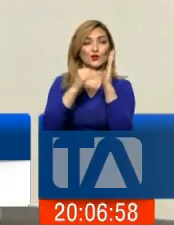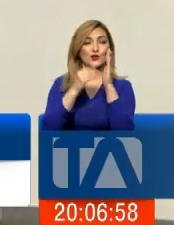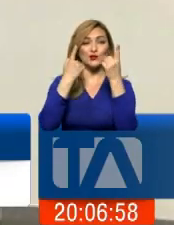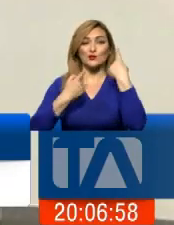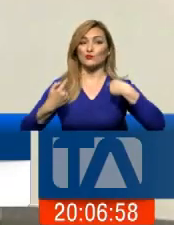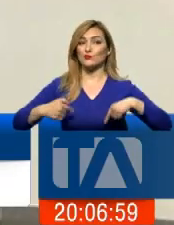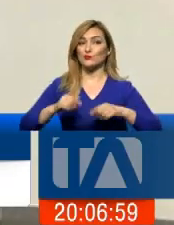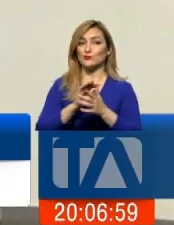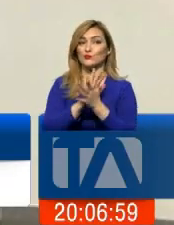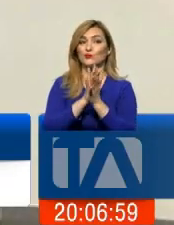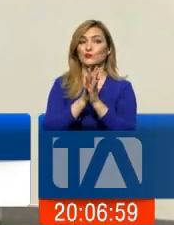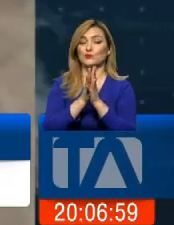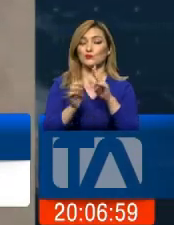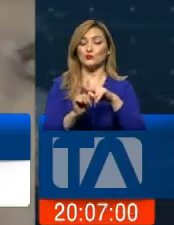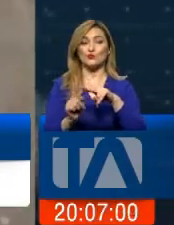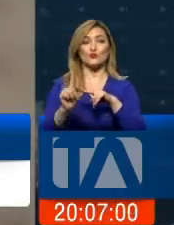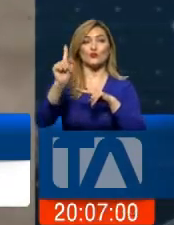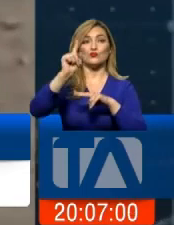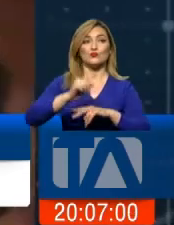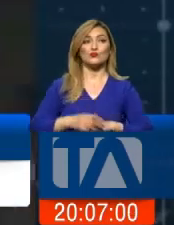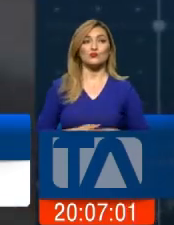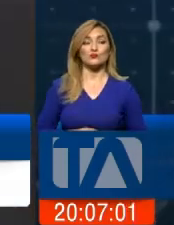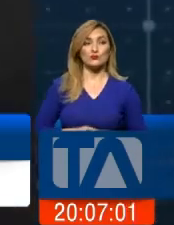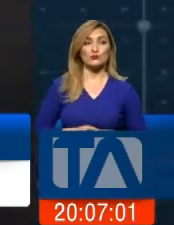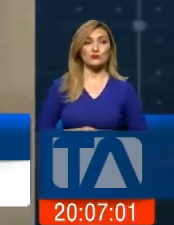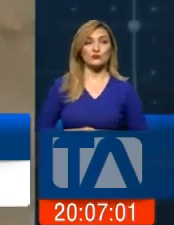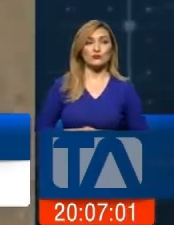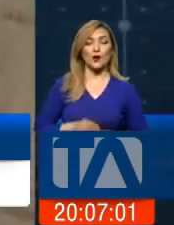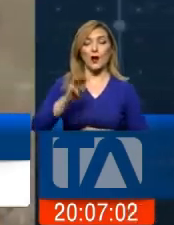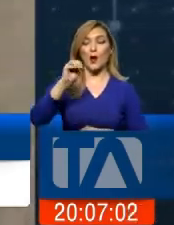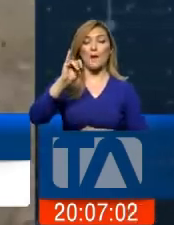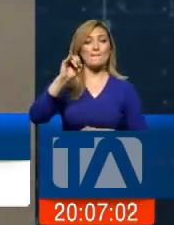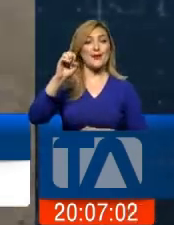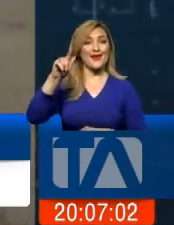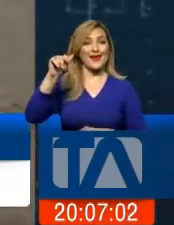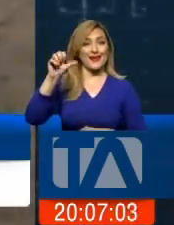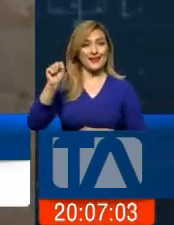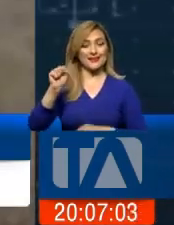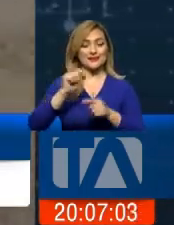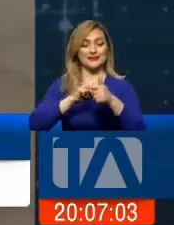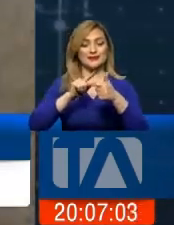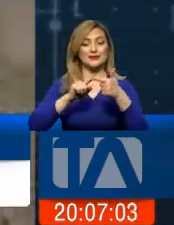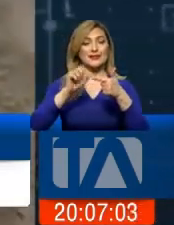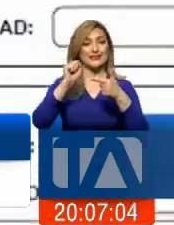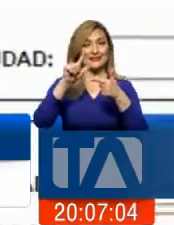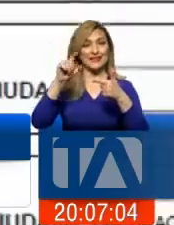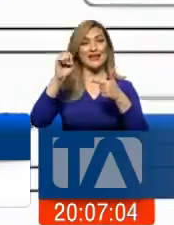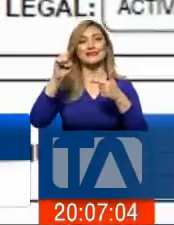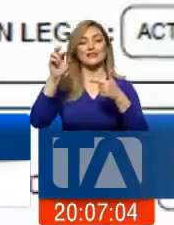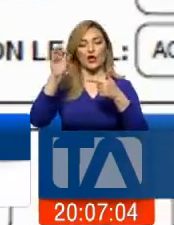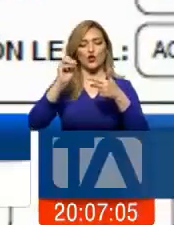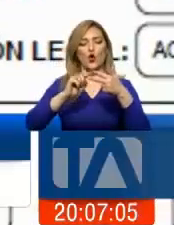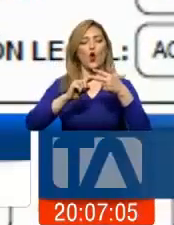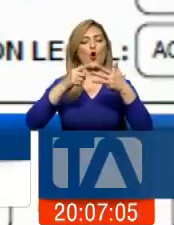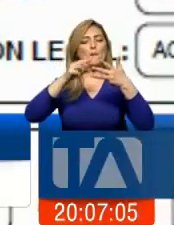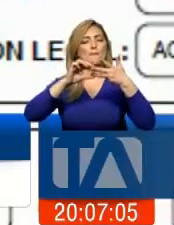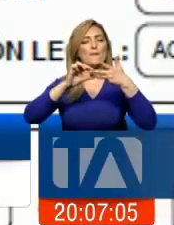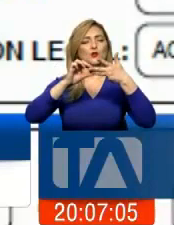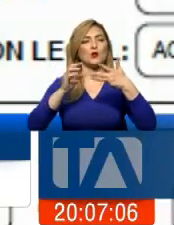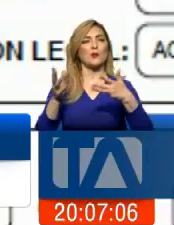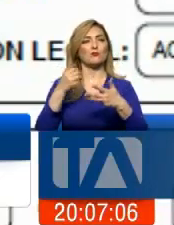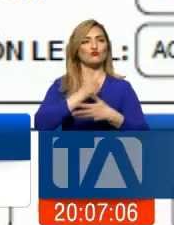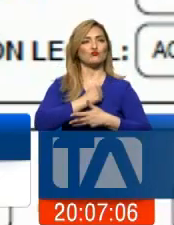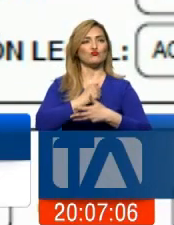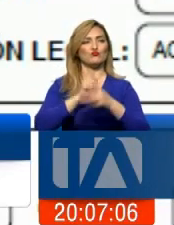heridos. Está prófugo. Mieles, Salcedo y dos personas más volaban en esta avioneta perteneciente a la compañía Granjas Marinas